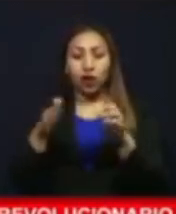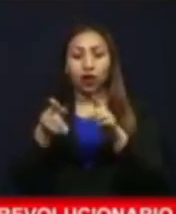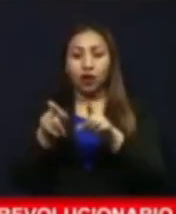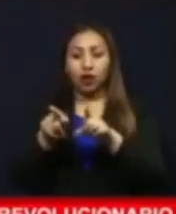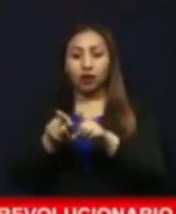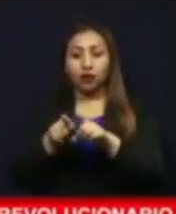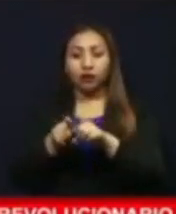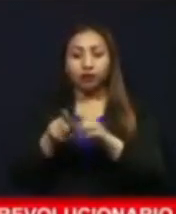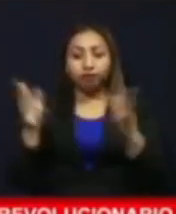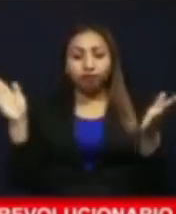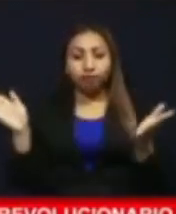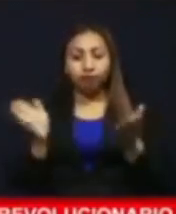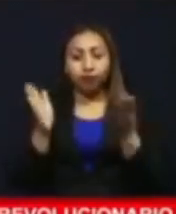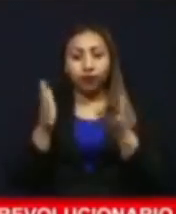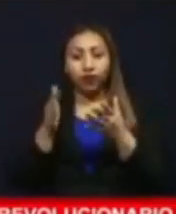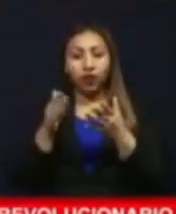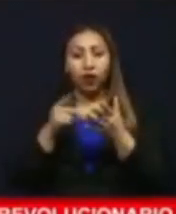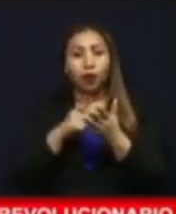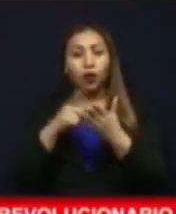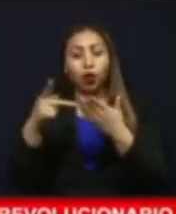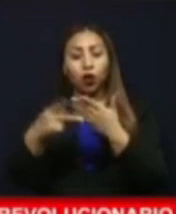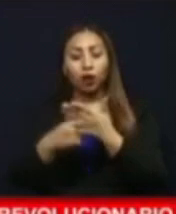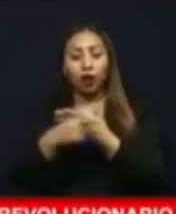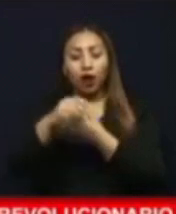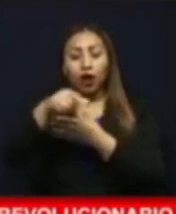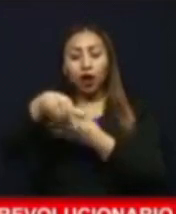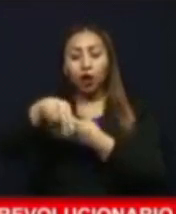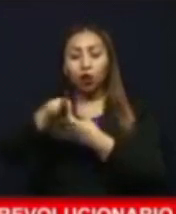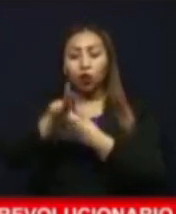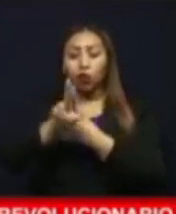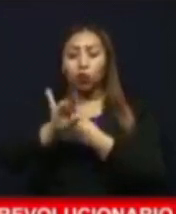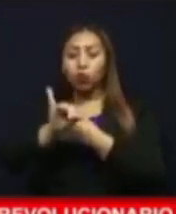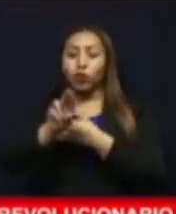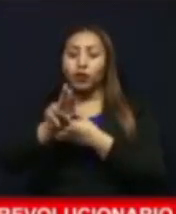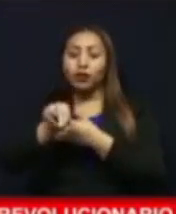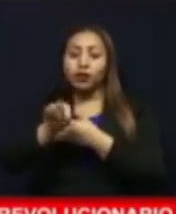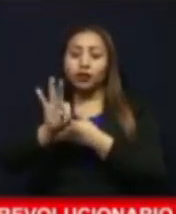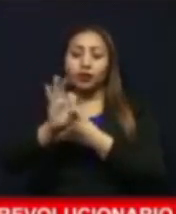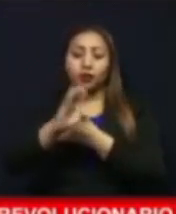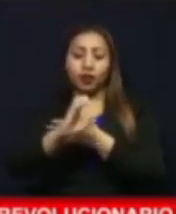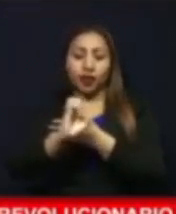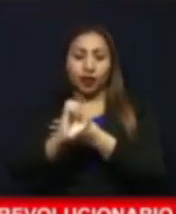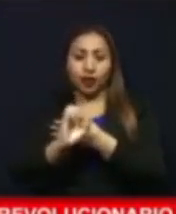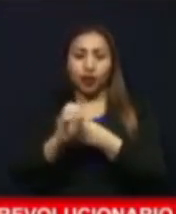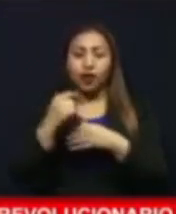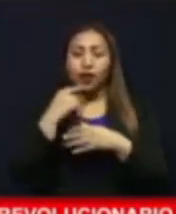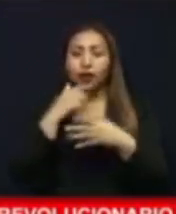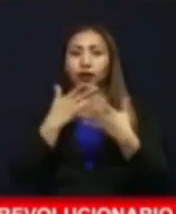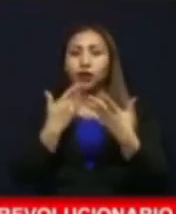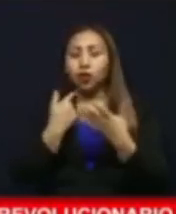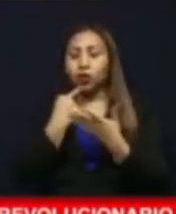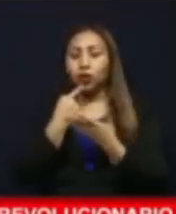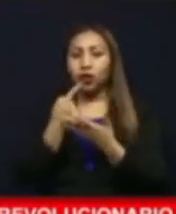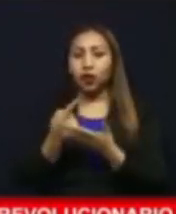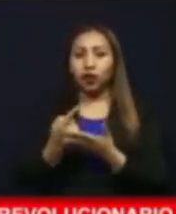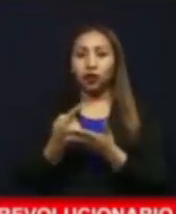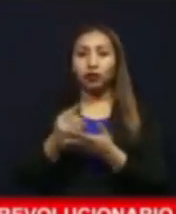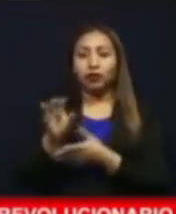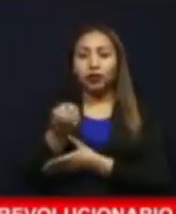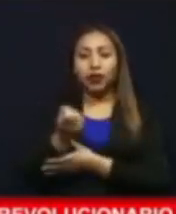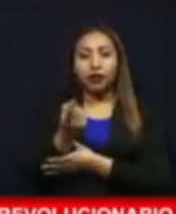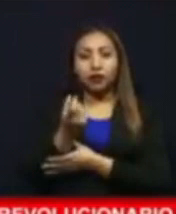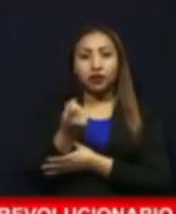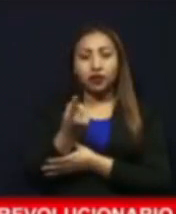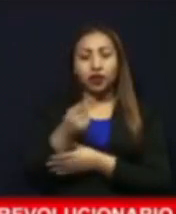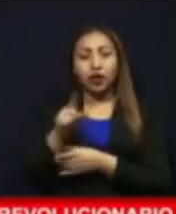lo que nos dijeron se nos ha informado que fiscalizador general determinó que